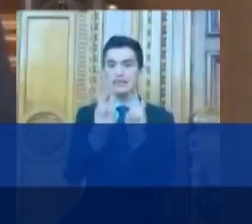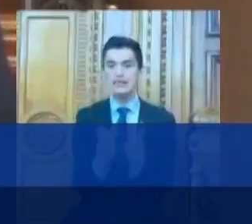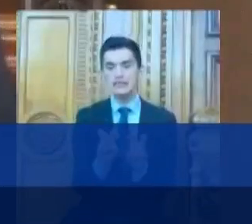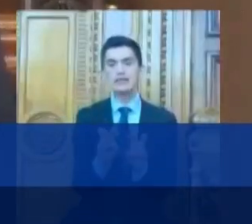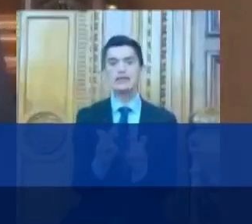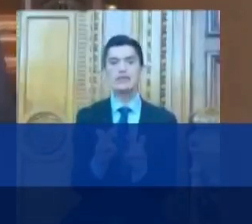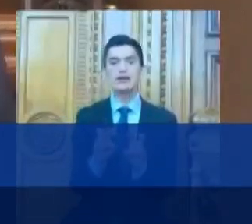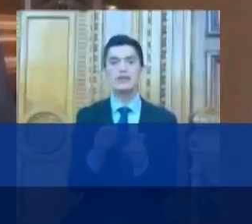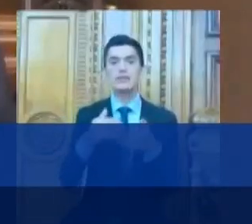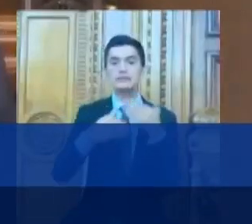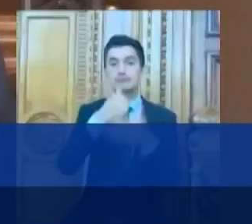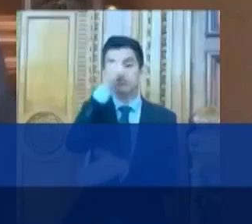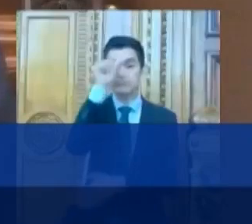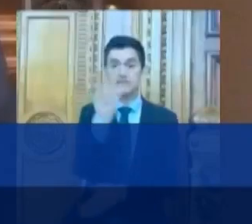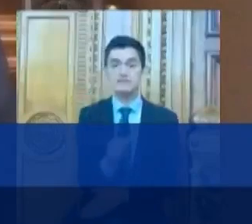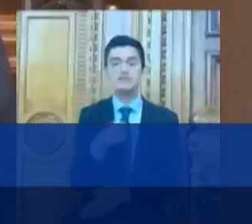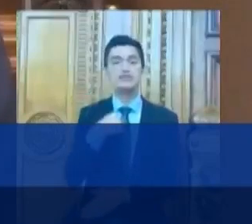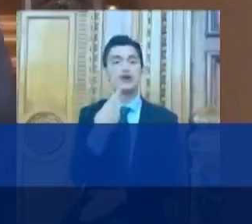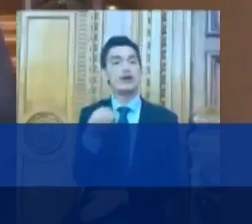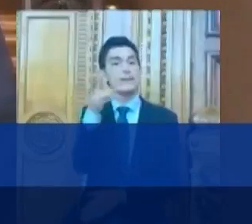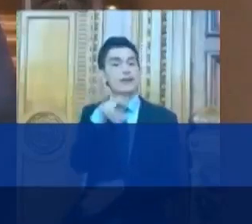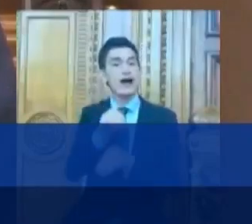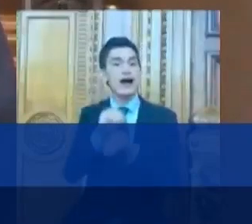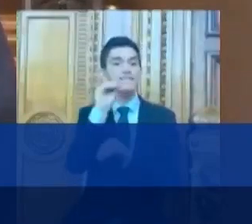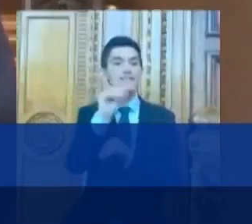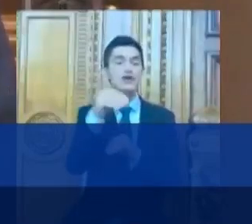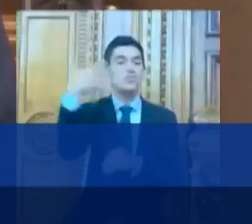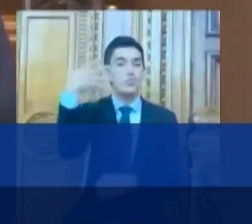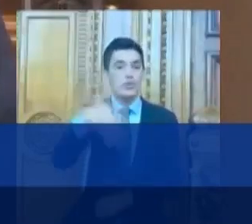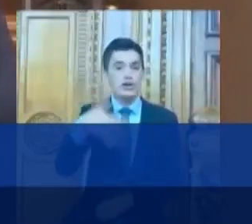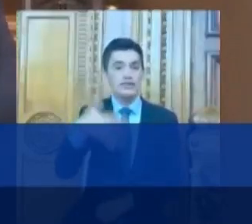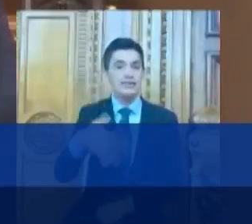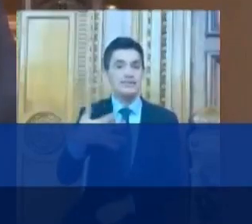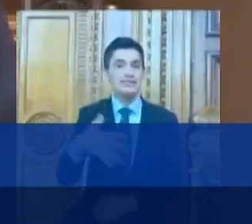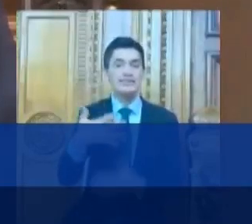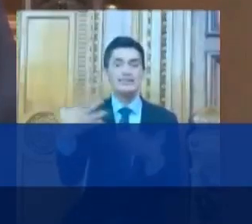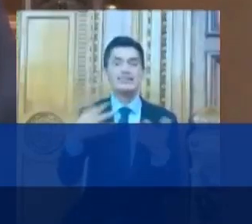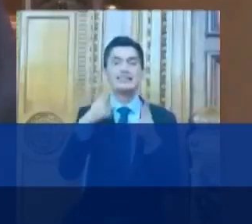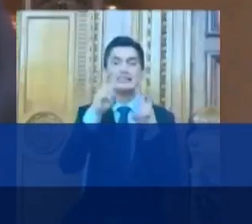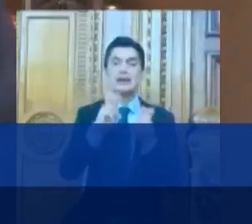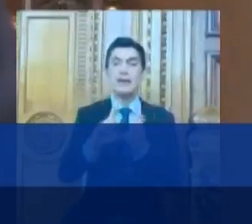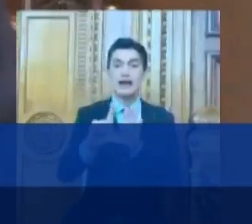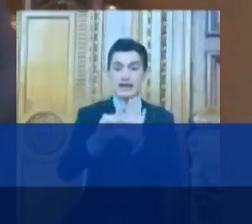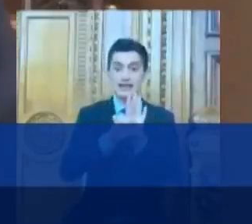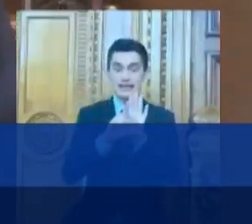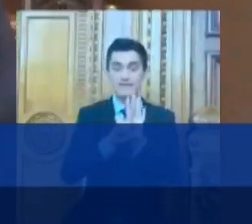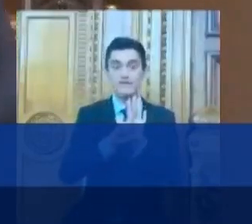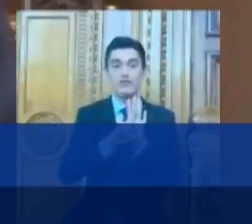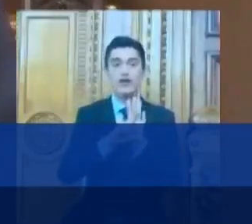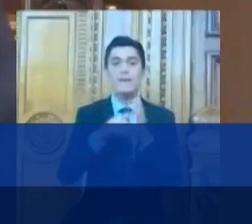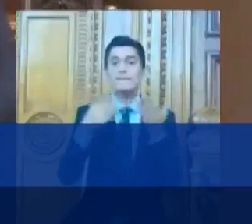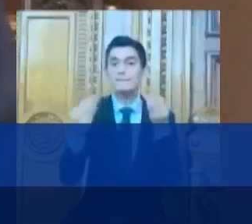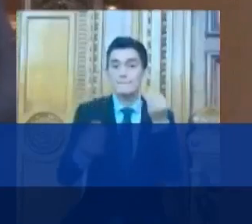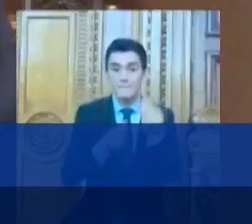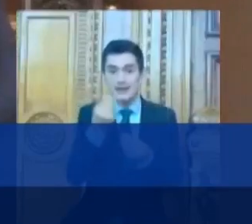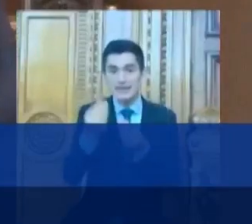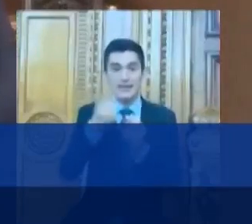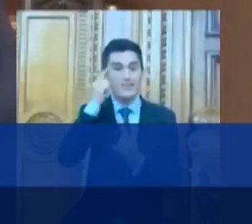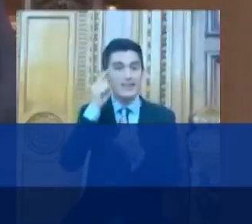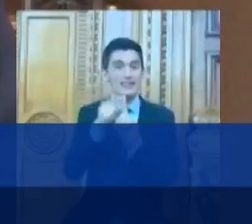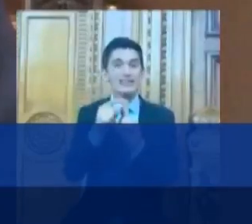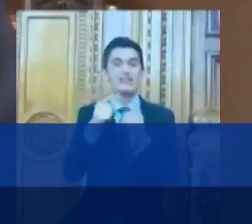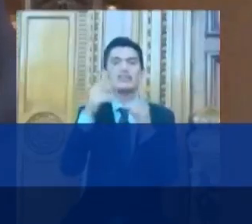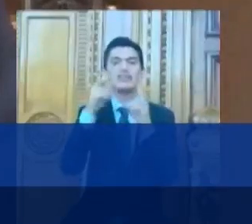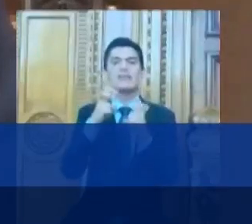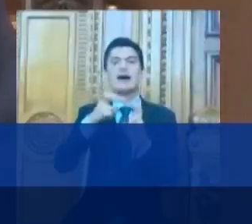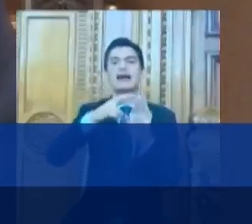civil, reitero que es fundamental que se retome la discusión legislativa pendiente con el fin de cerrar el círculo de las